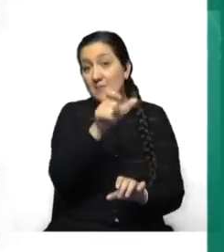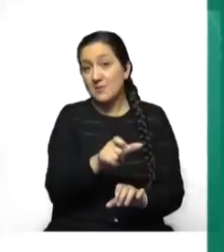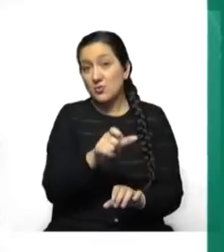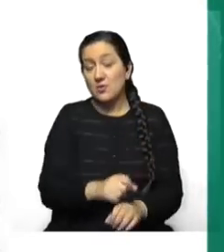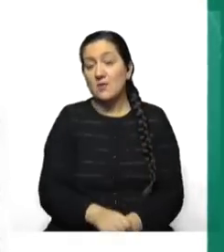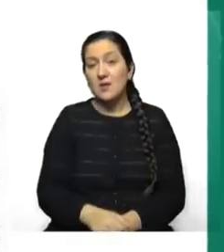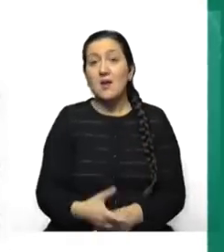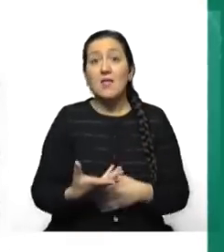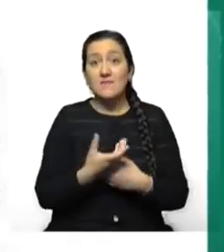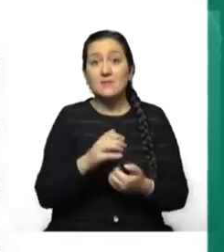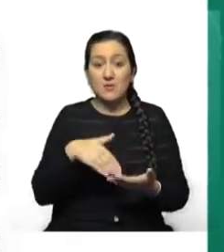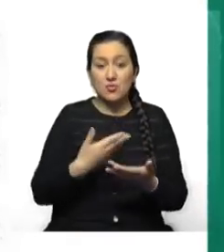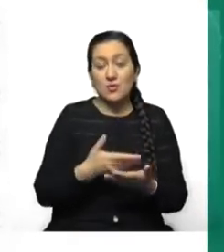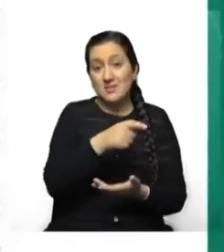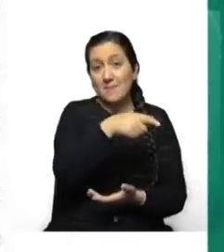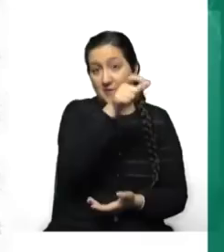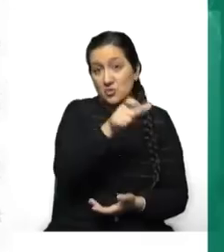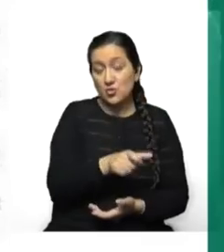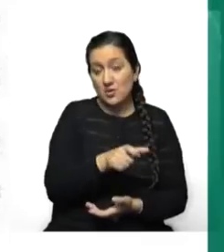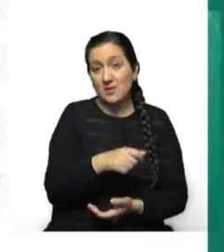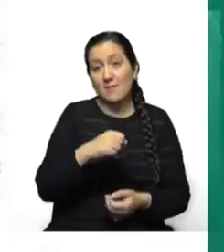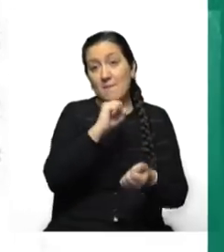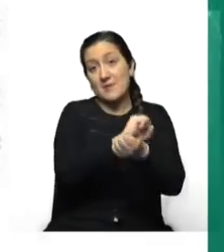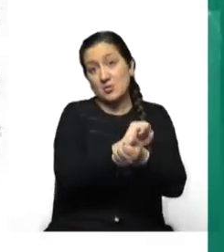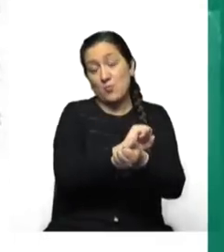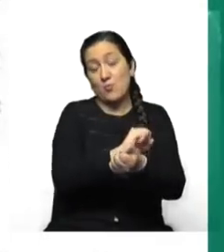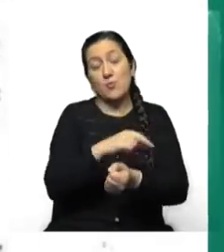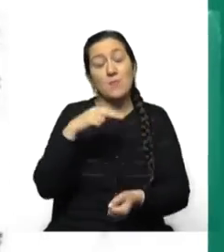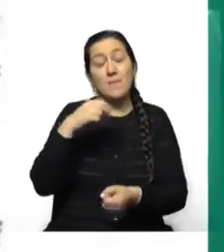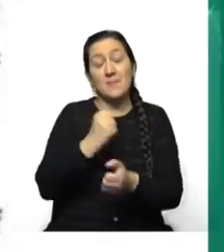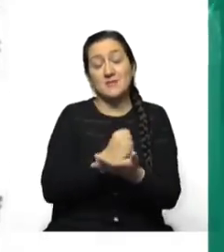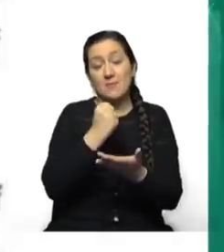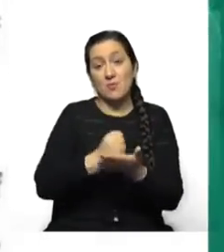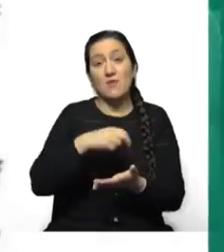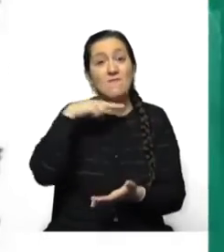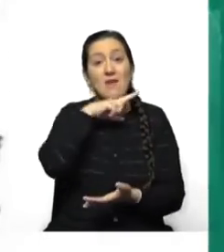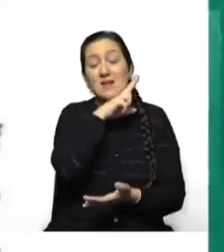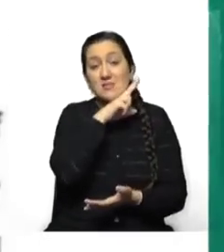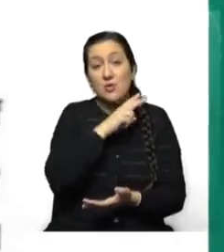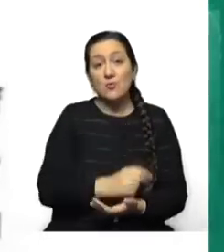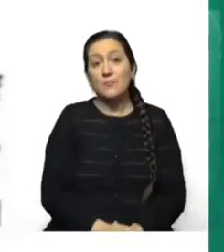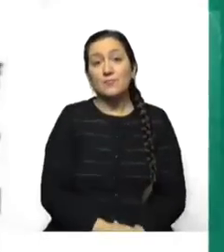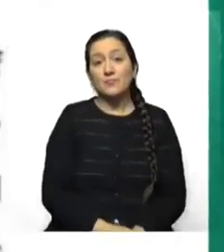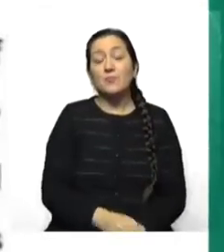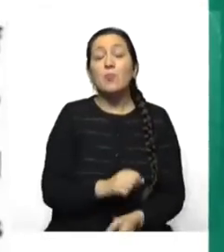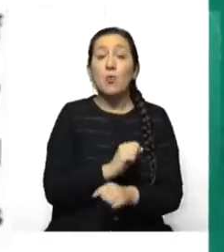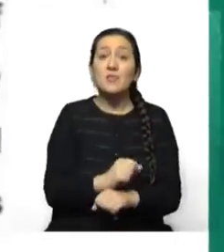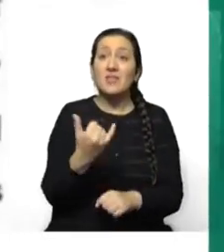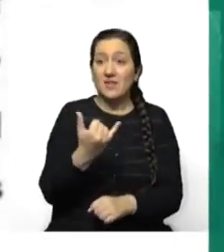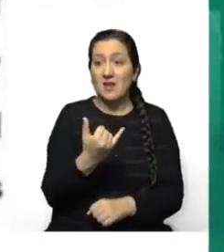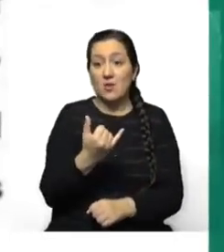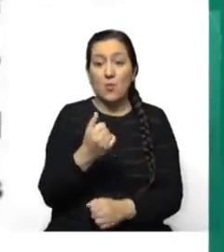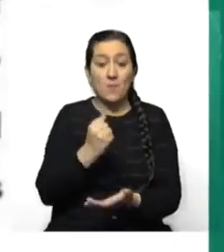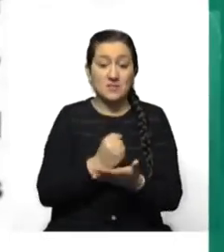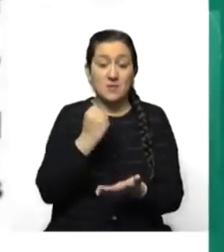la defensa planteó que el uruguayo que estaba preso por usar un pasaporte falso no incurriría en ese delito sabiendas ya que podía obtener un pasaporte